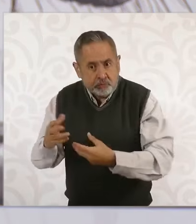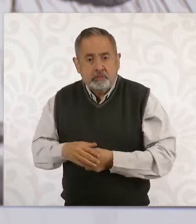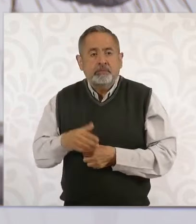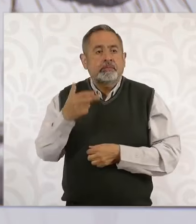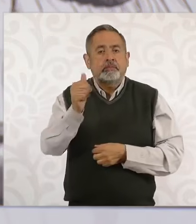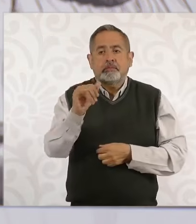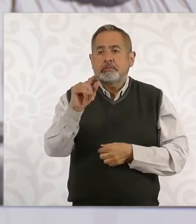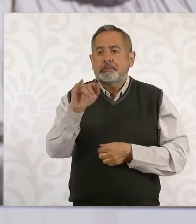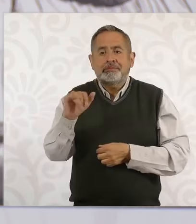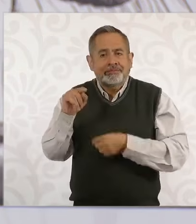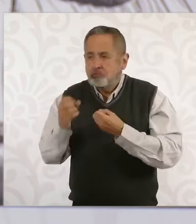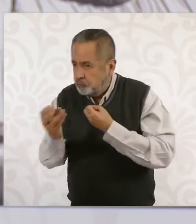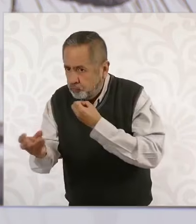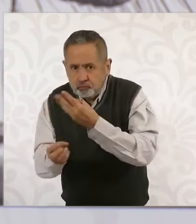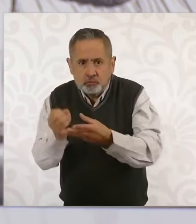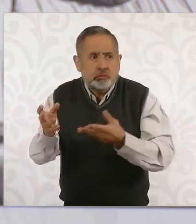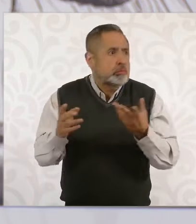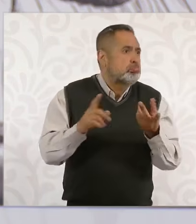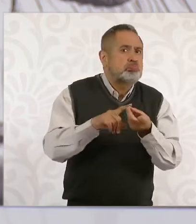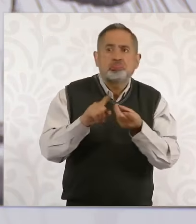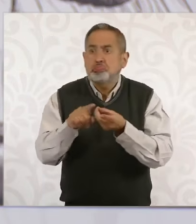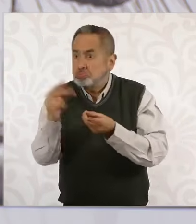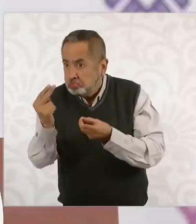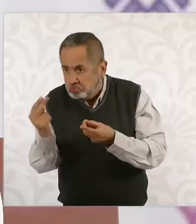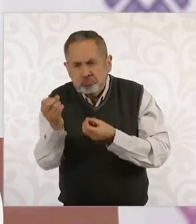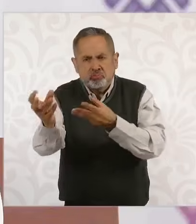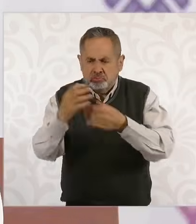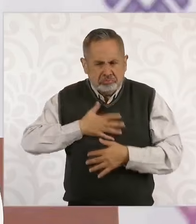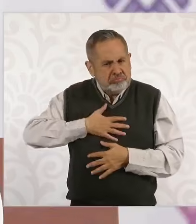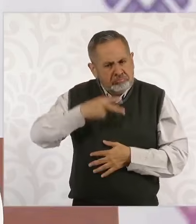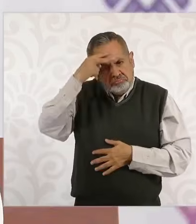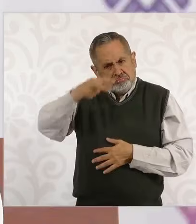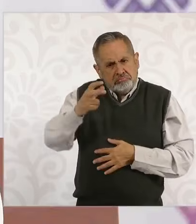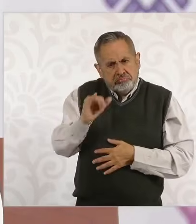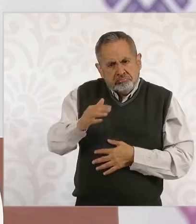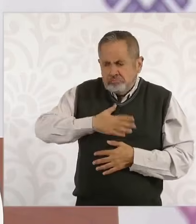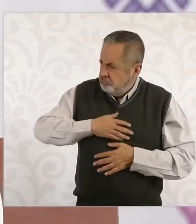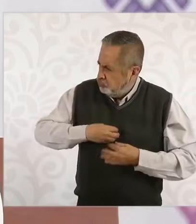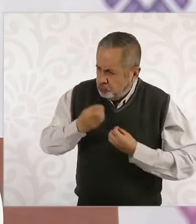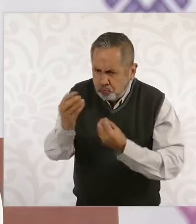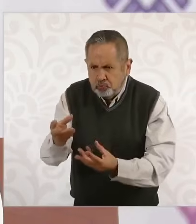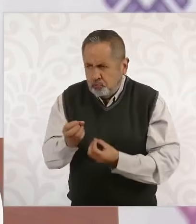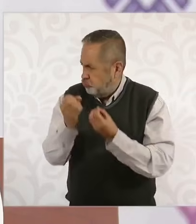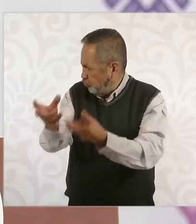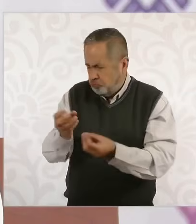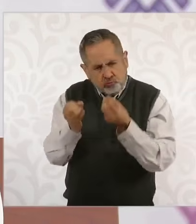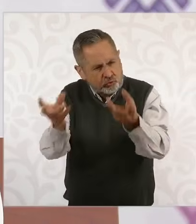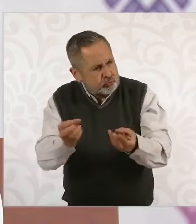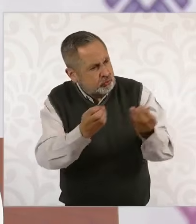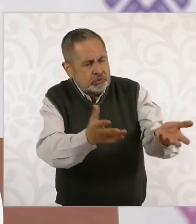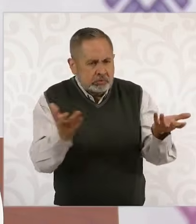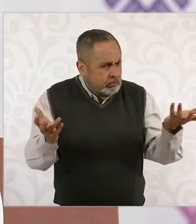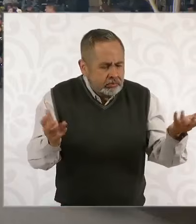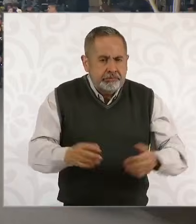Haití. Y ahí donde nos necesitan, ahí vamos a estar porque México es un país y un pueblo solidario. Presidenta, entonces, bueno,